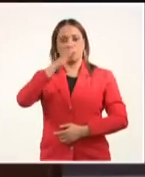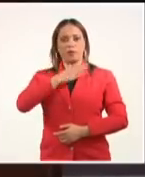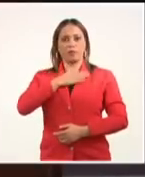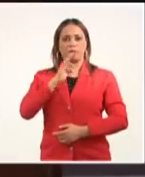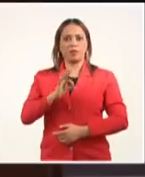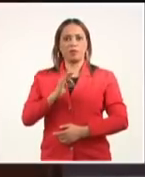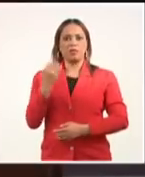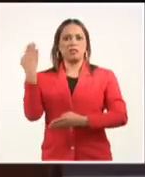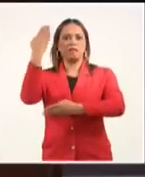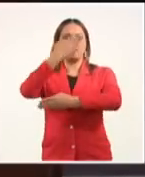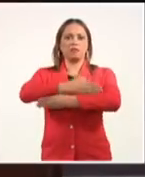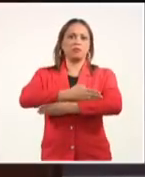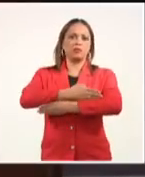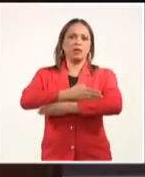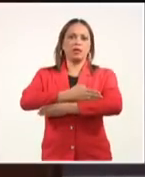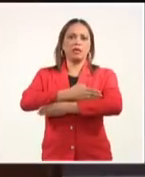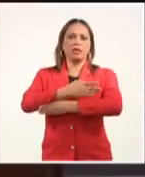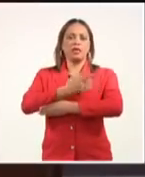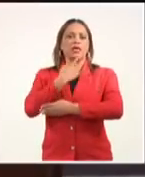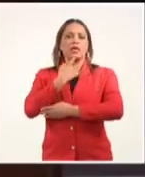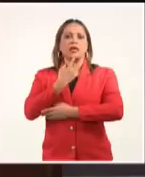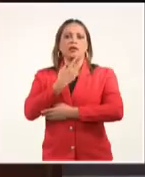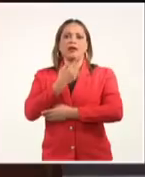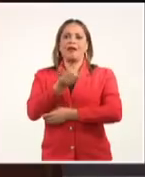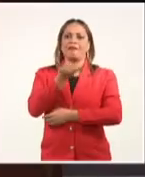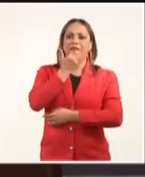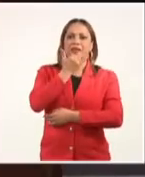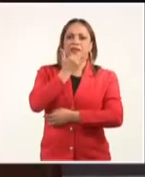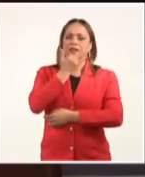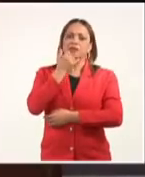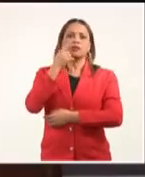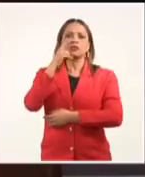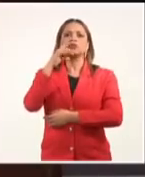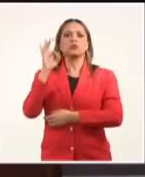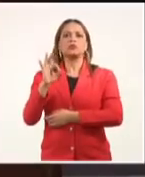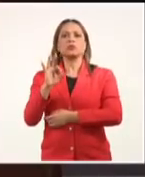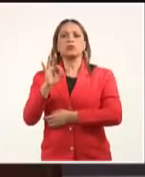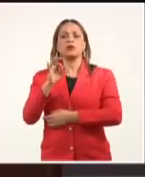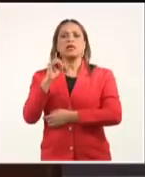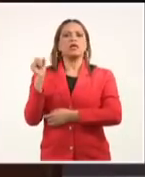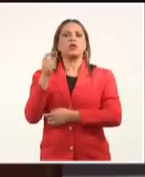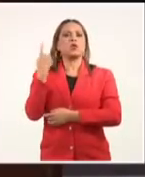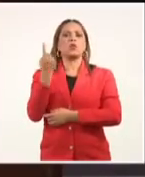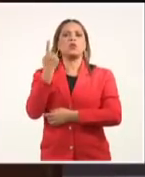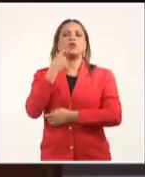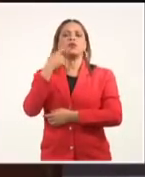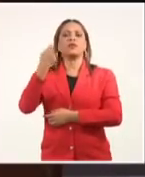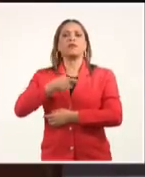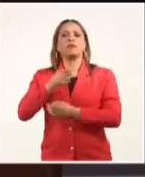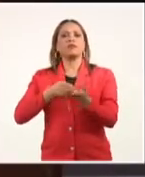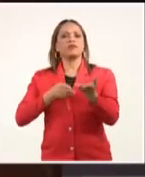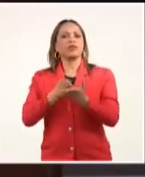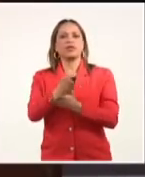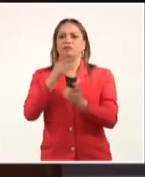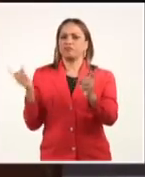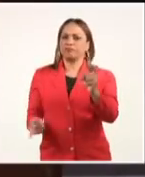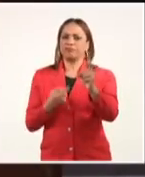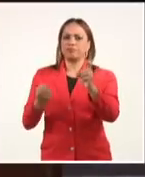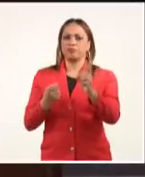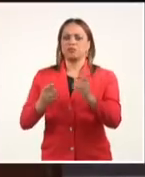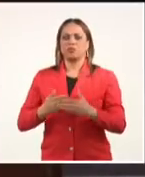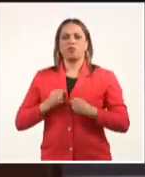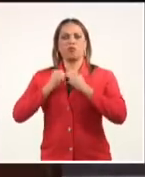nos quitan el sueño. Nuestro único camino es proseguir la lucha con